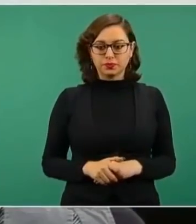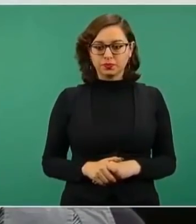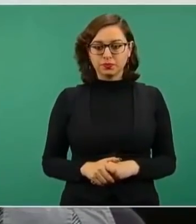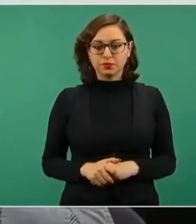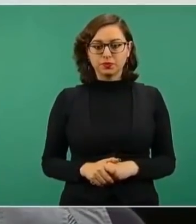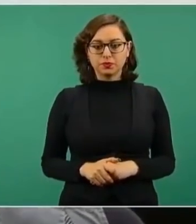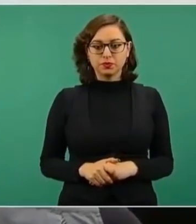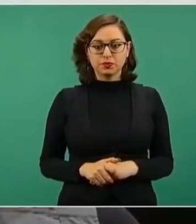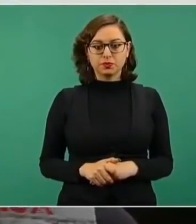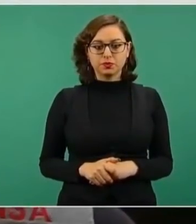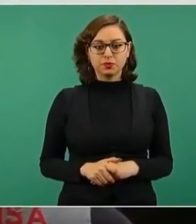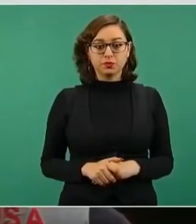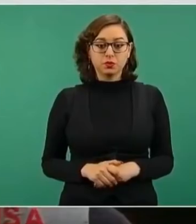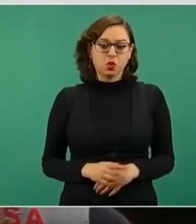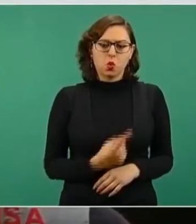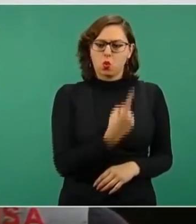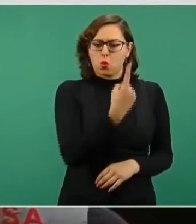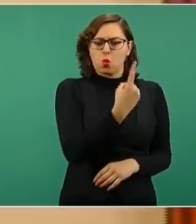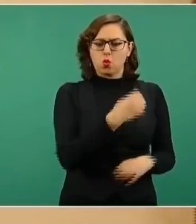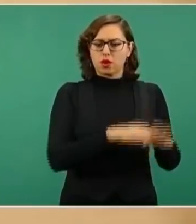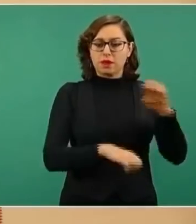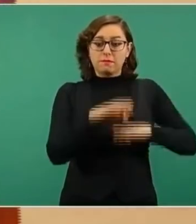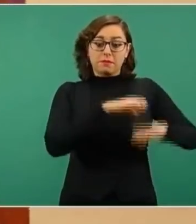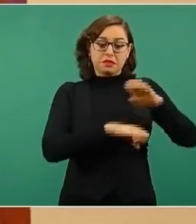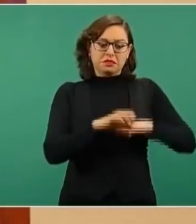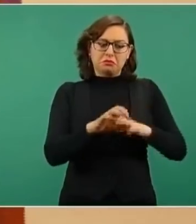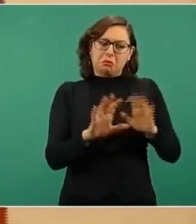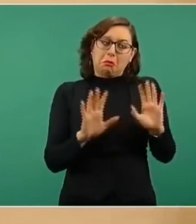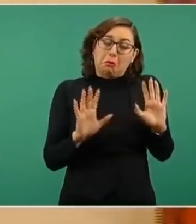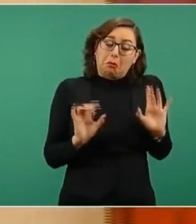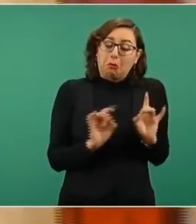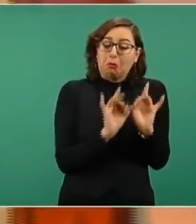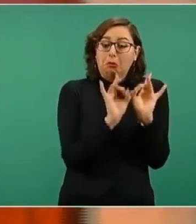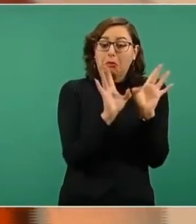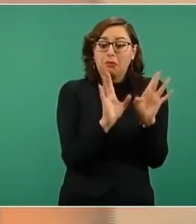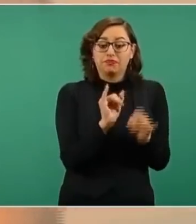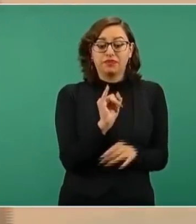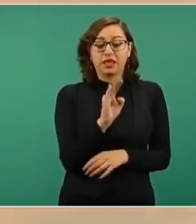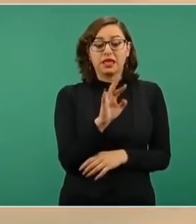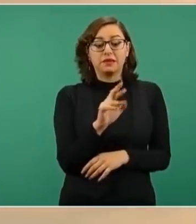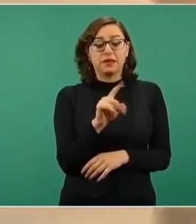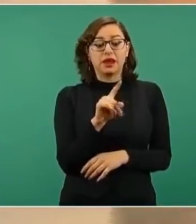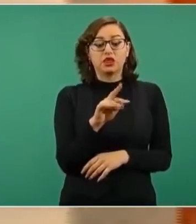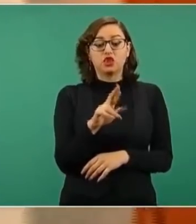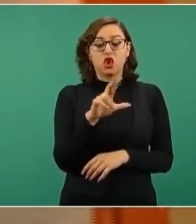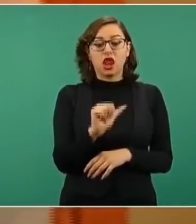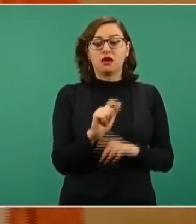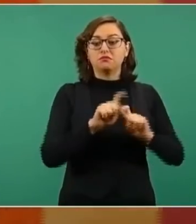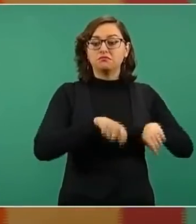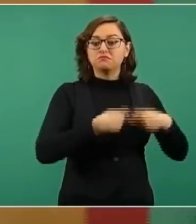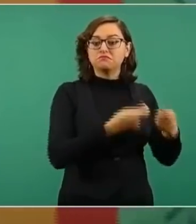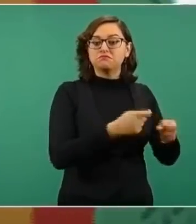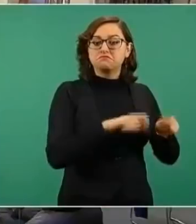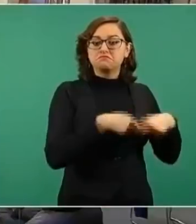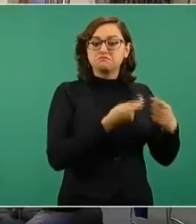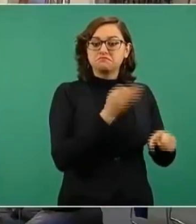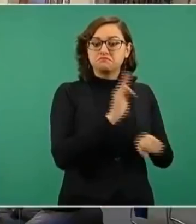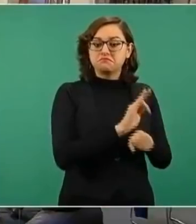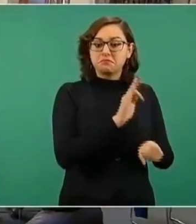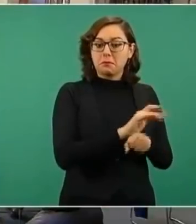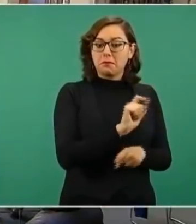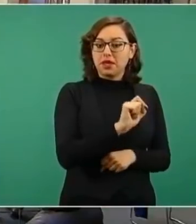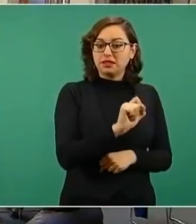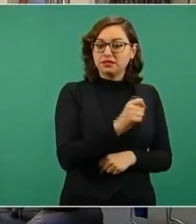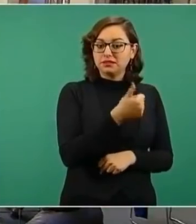casualmente, es casualidad, Iberdrola, recibió el 26% de estos subsidios.